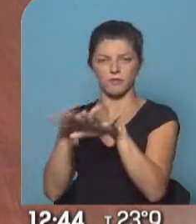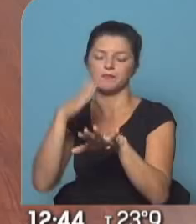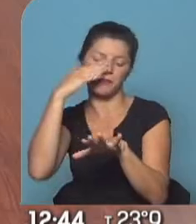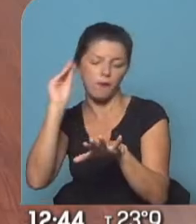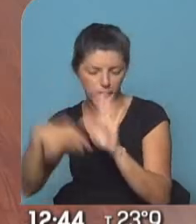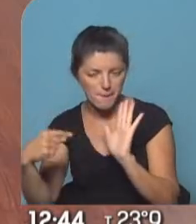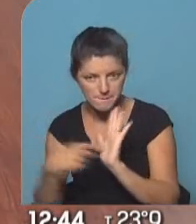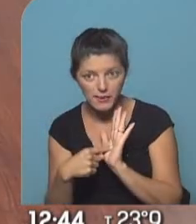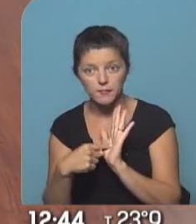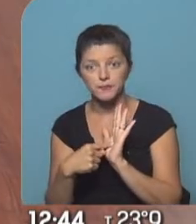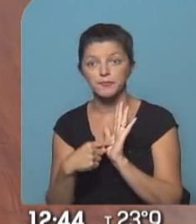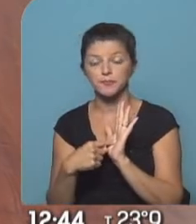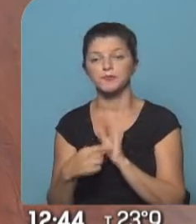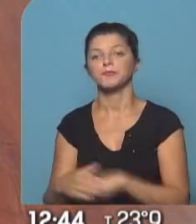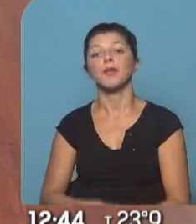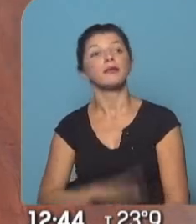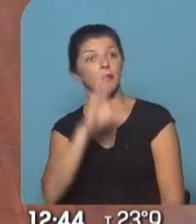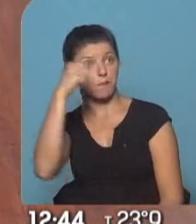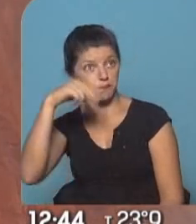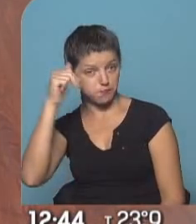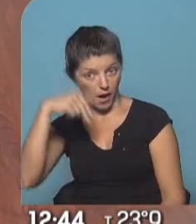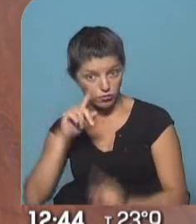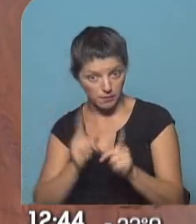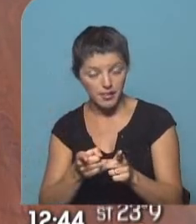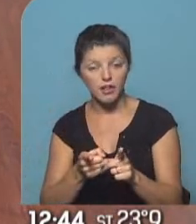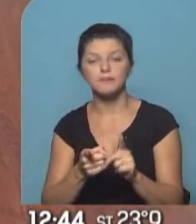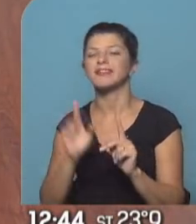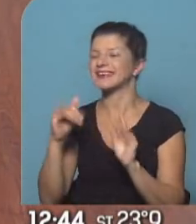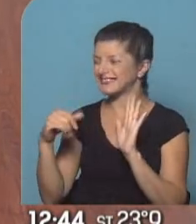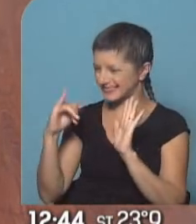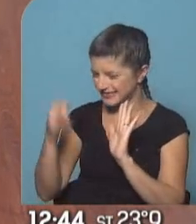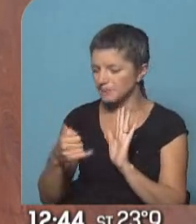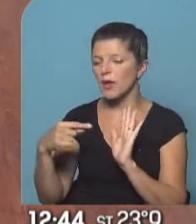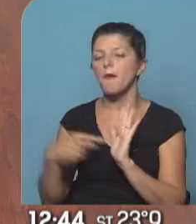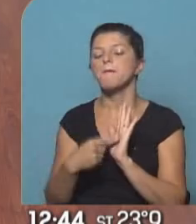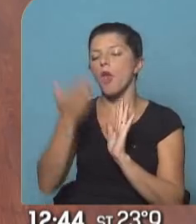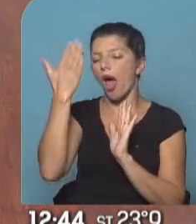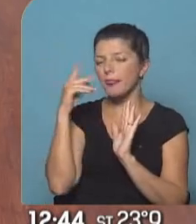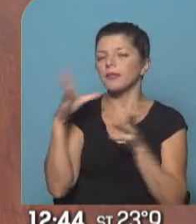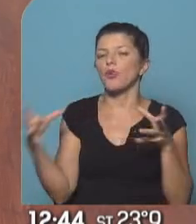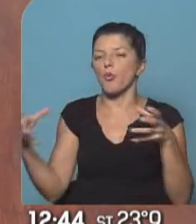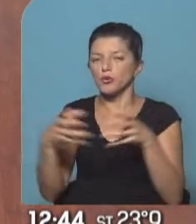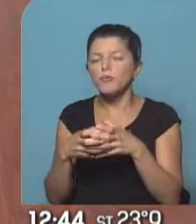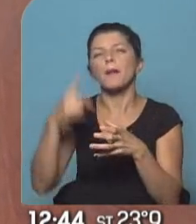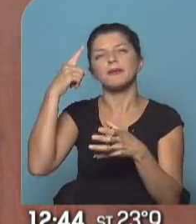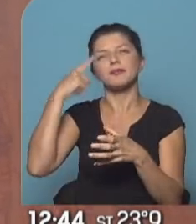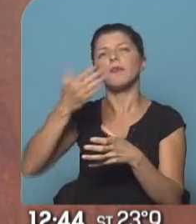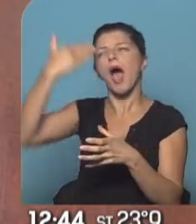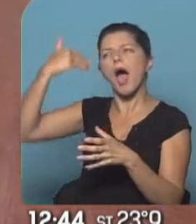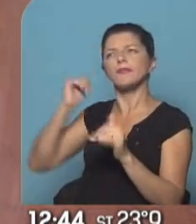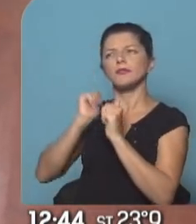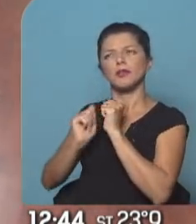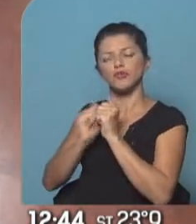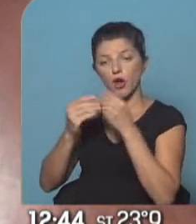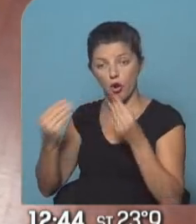aporte de Bannon fueron las fake news. Claro, efectivamente, pero había una construcción intelectual que iba a la historia, que alrededor de eso. En el caso de